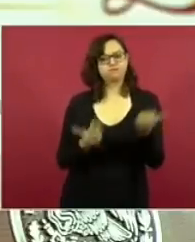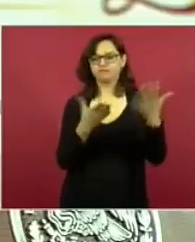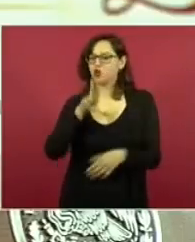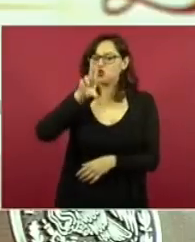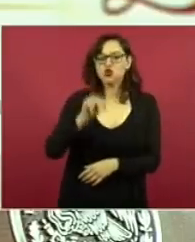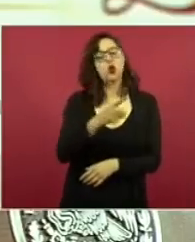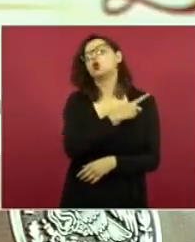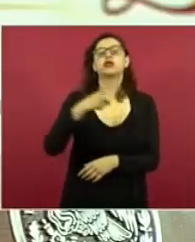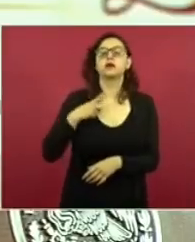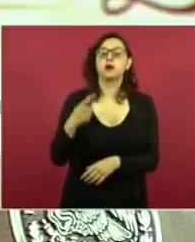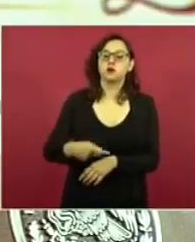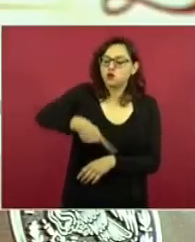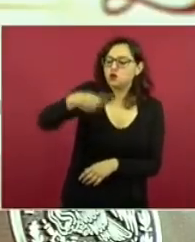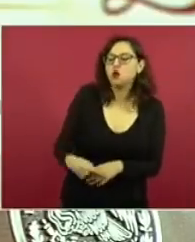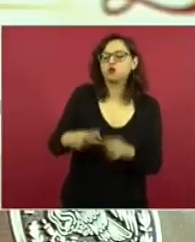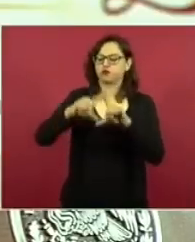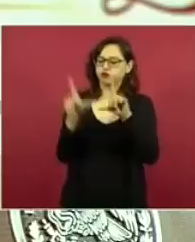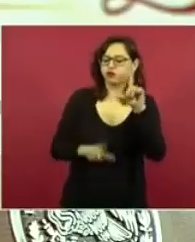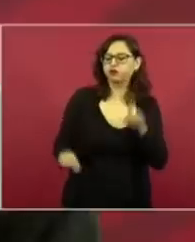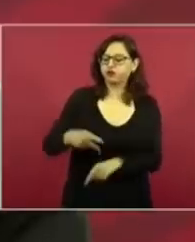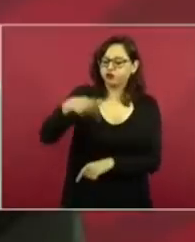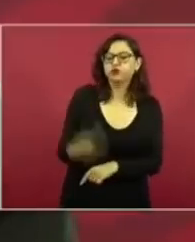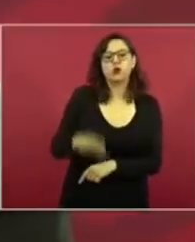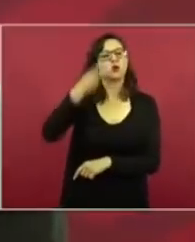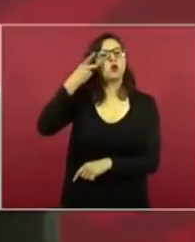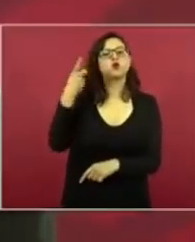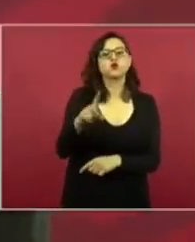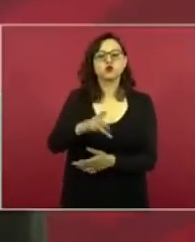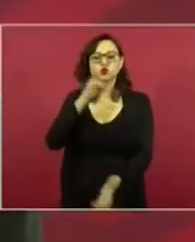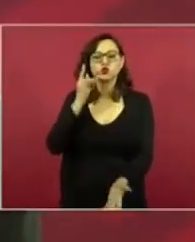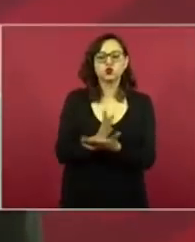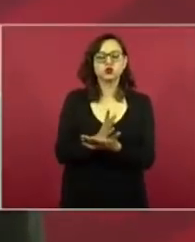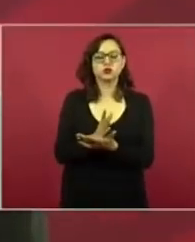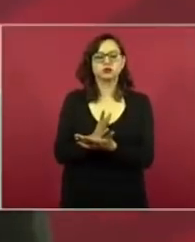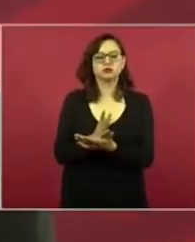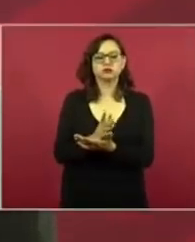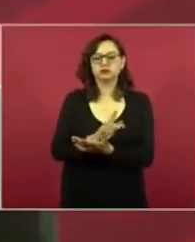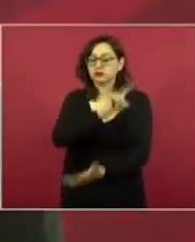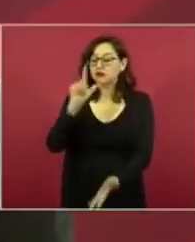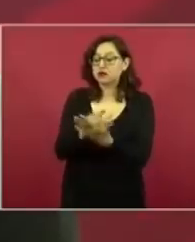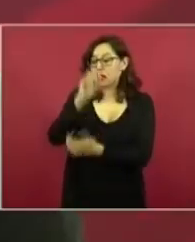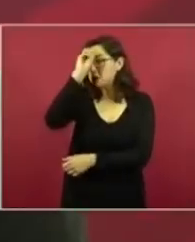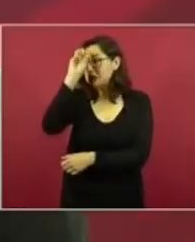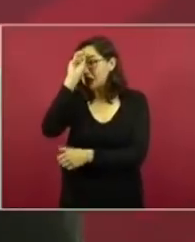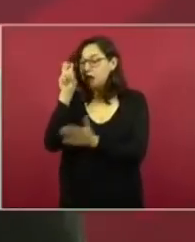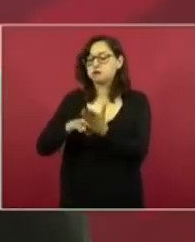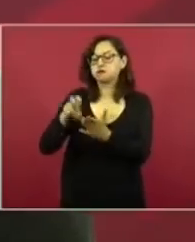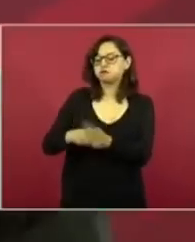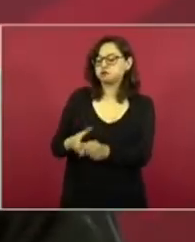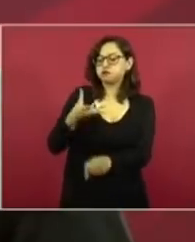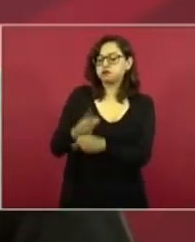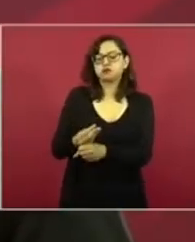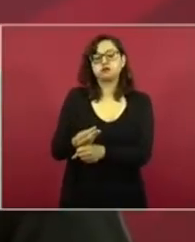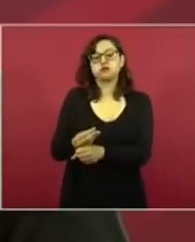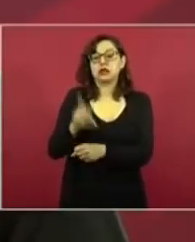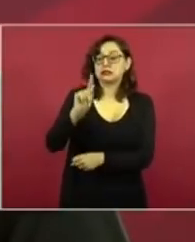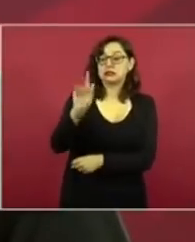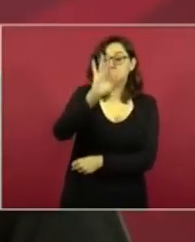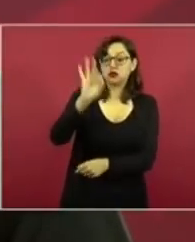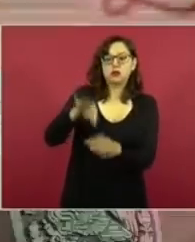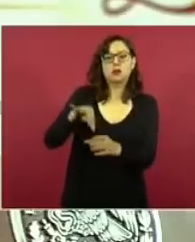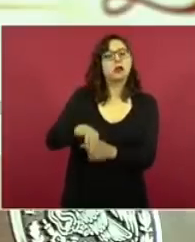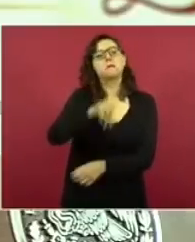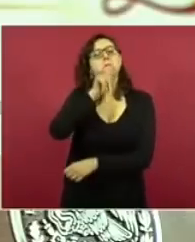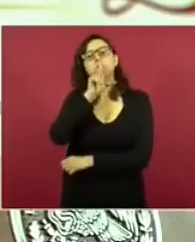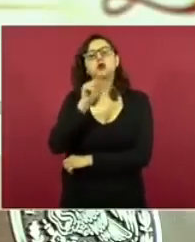propiedad del pueblo y de la nación, para esa reforma específica no se requiere mayoría absoluta.